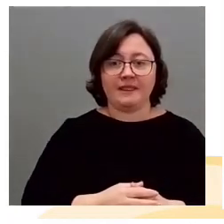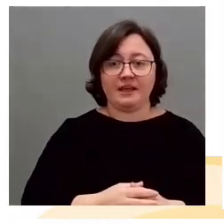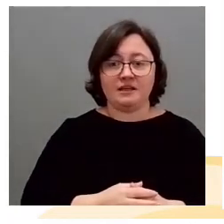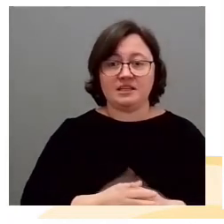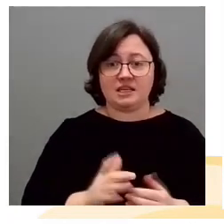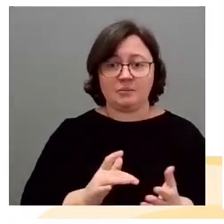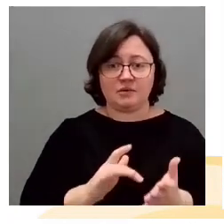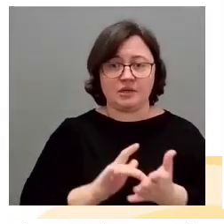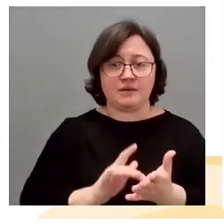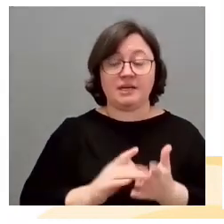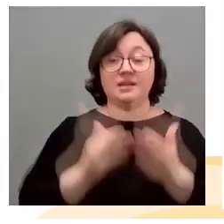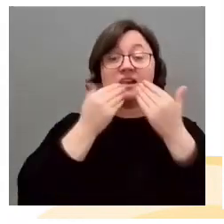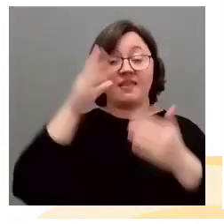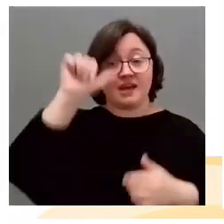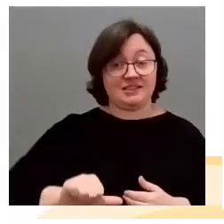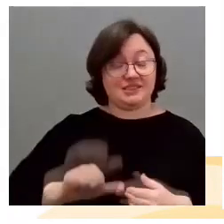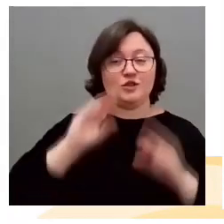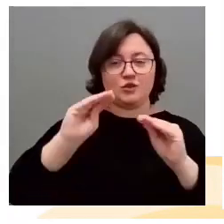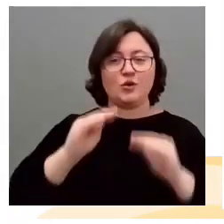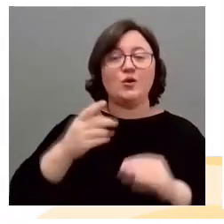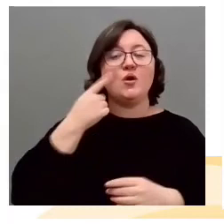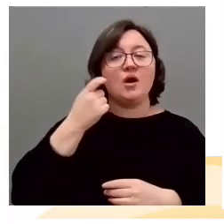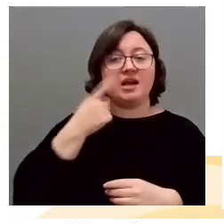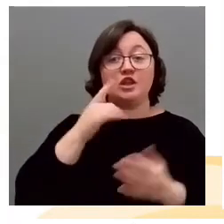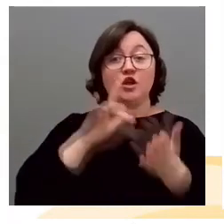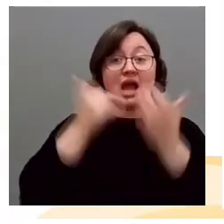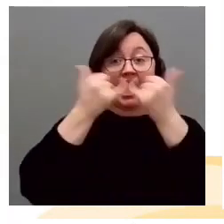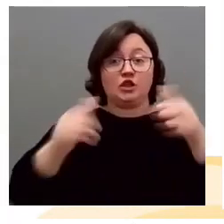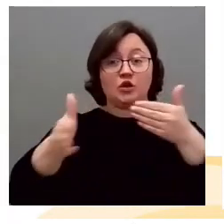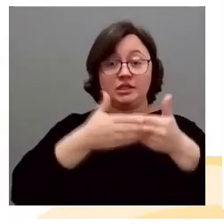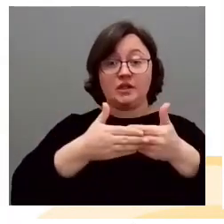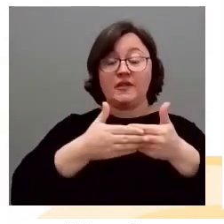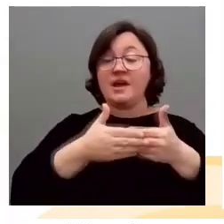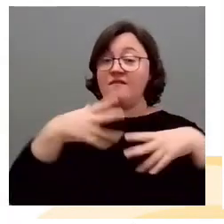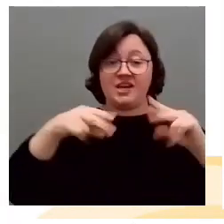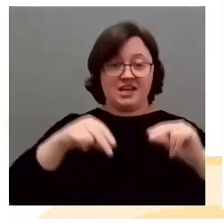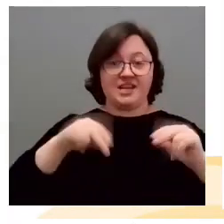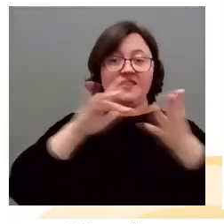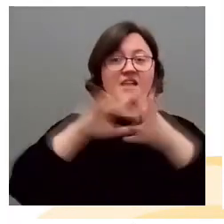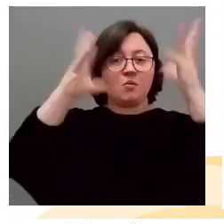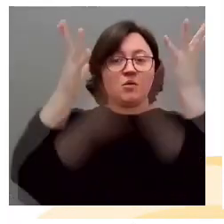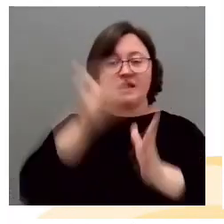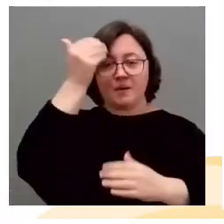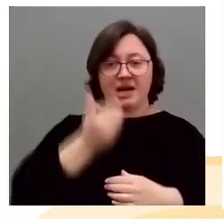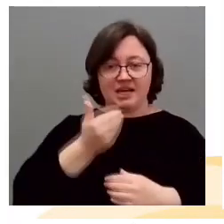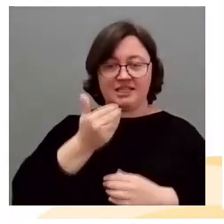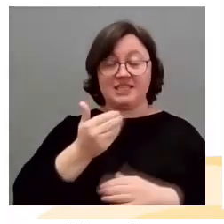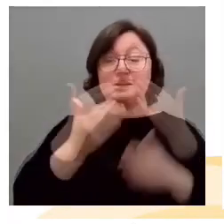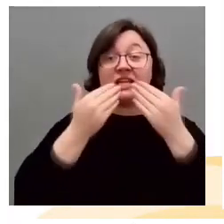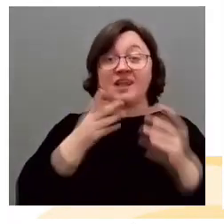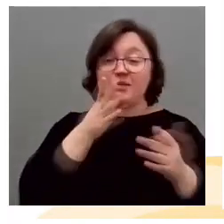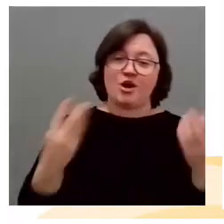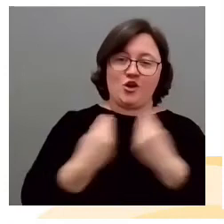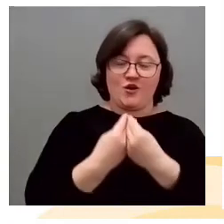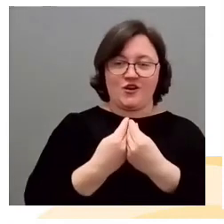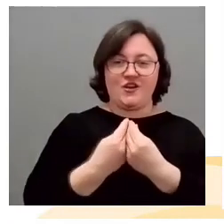Muchas gracias por tus palabras, Jesús. Así damos por concluido el acto institucional del Día Mundial de la Parálisis Cerebral. Gracias por